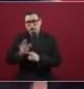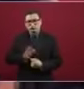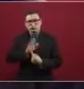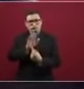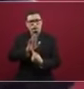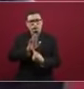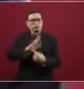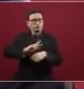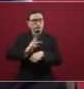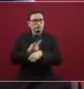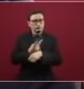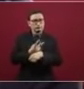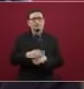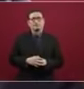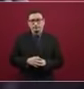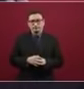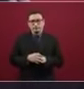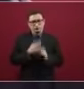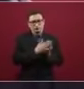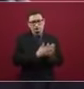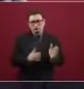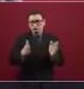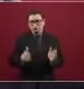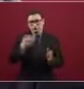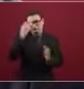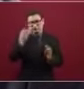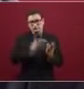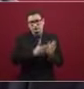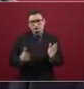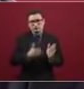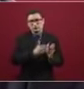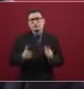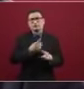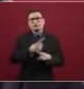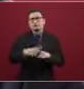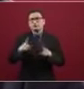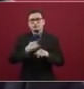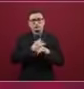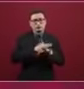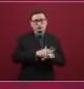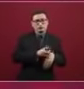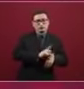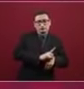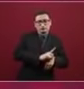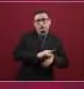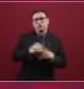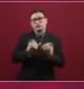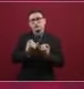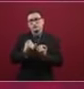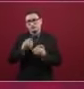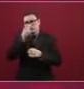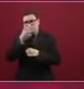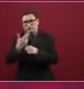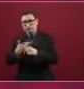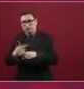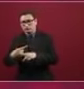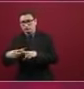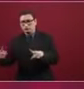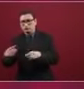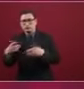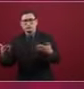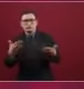¿Qué sucede en este plazo? Hay una gran diferencia entre la información del día y la del secretariado,